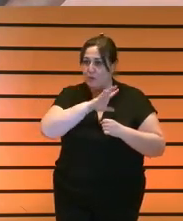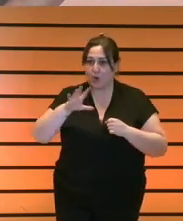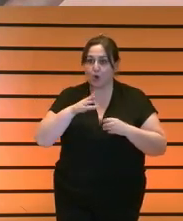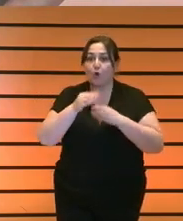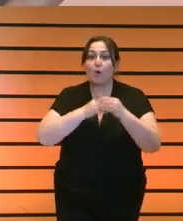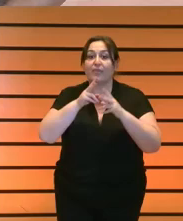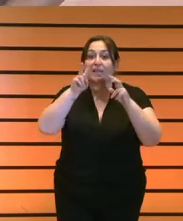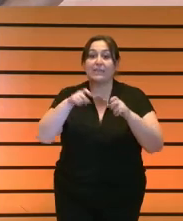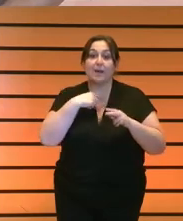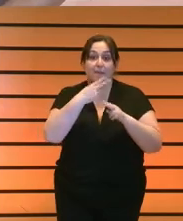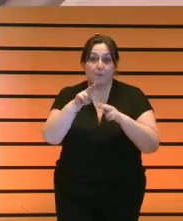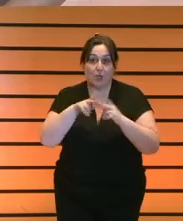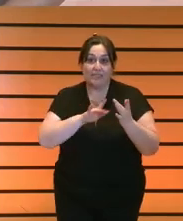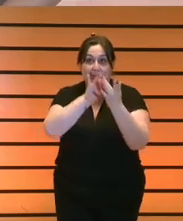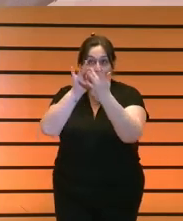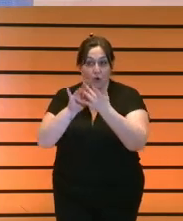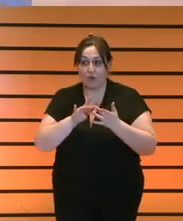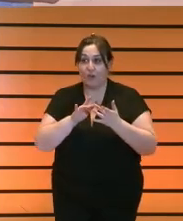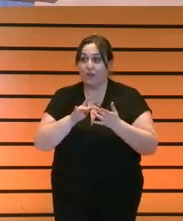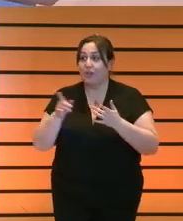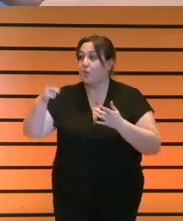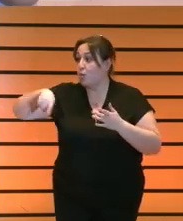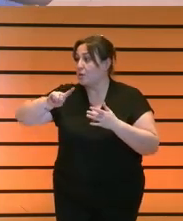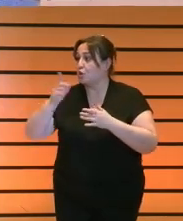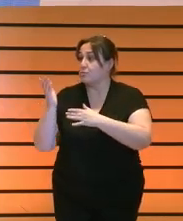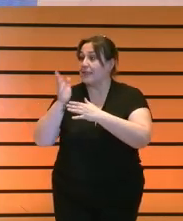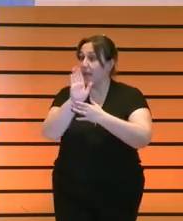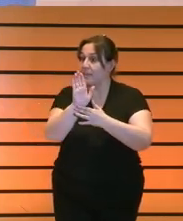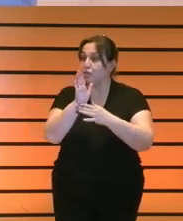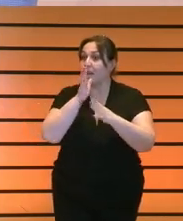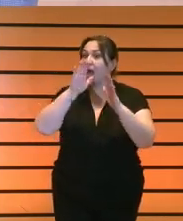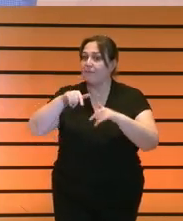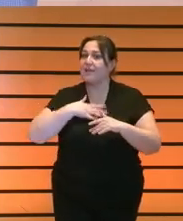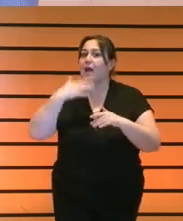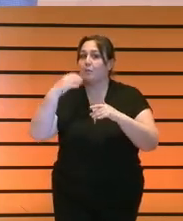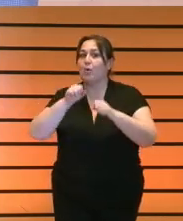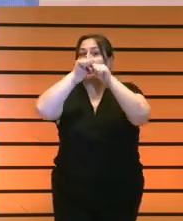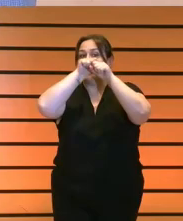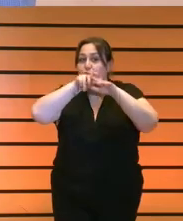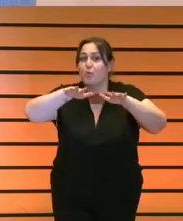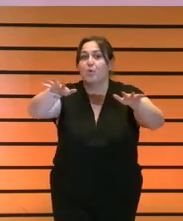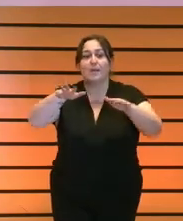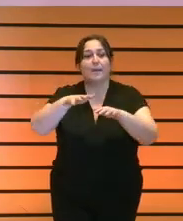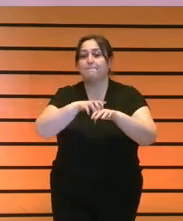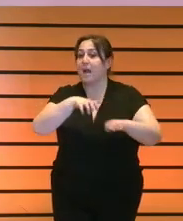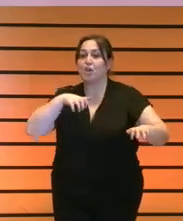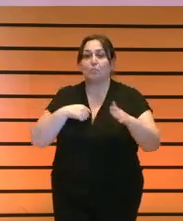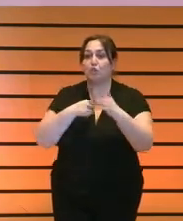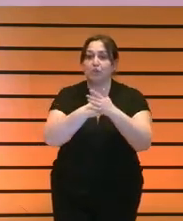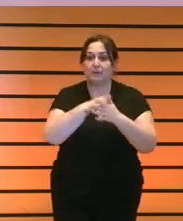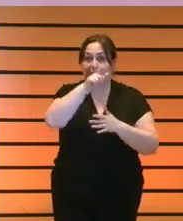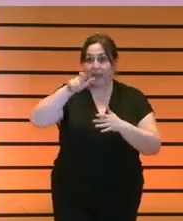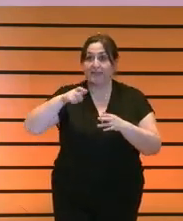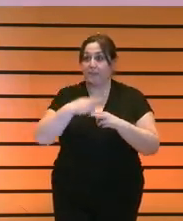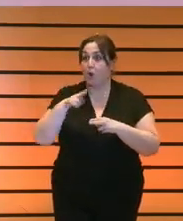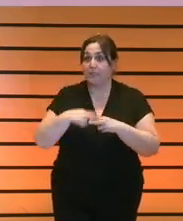incidencia política para que vuestros planteamientos terminen permeando pues a la mayor cantidad posible de toda esa clase política